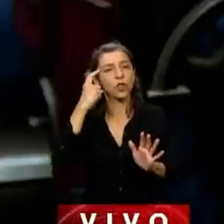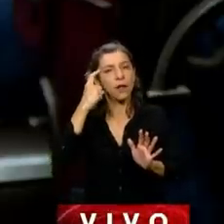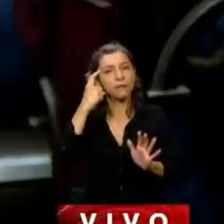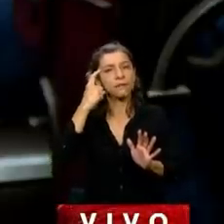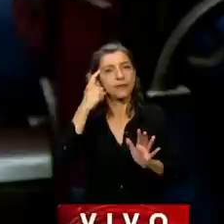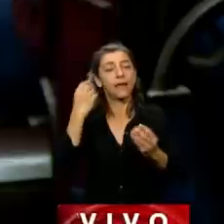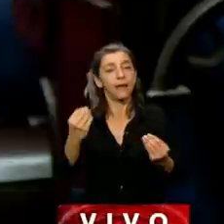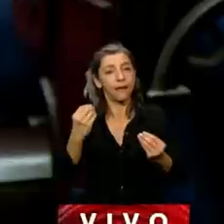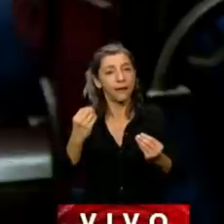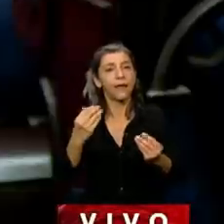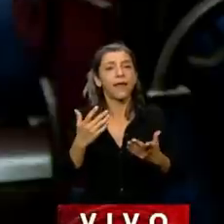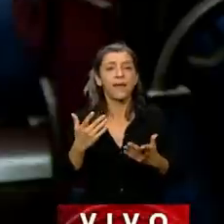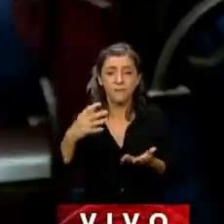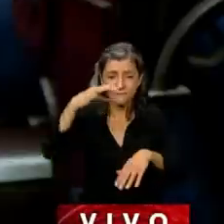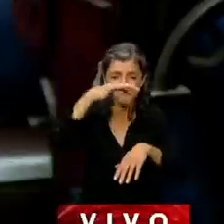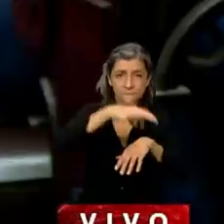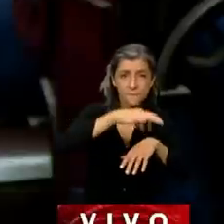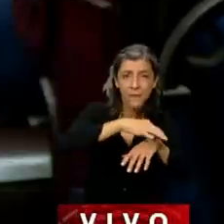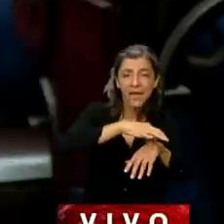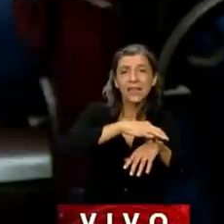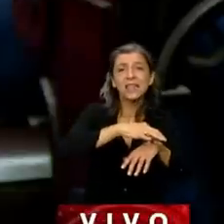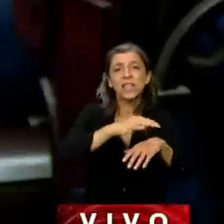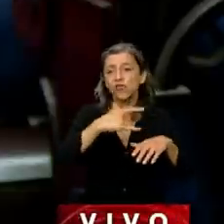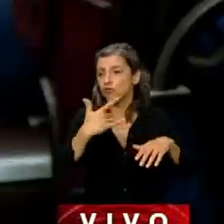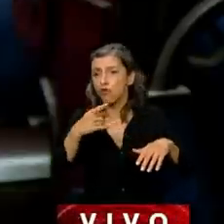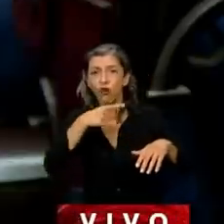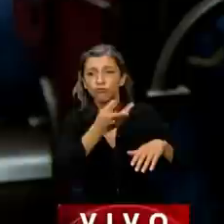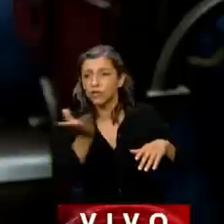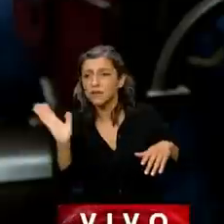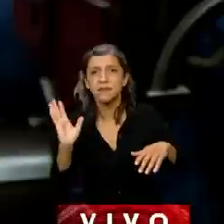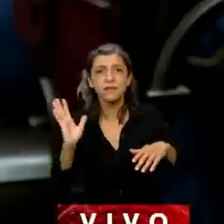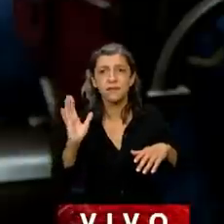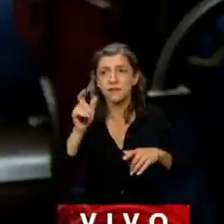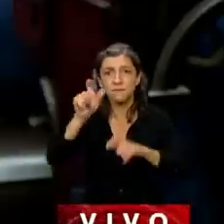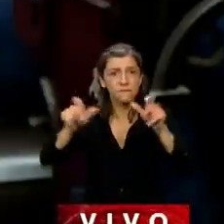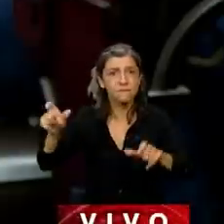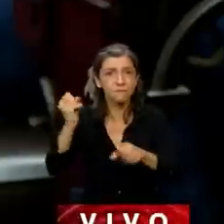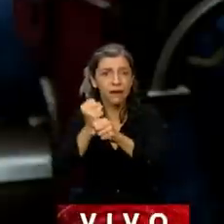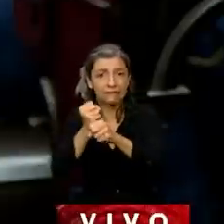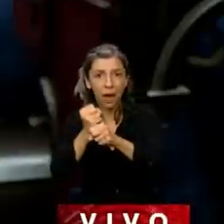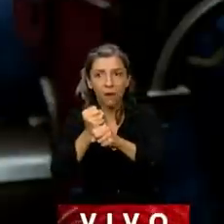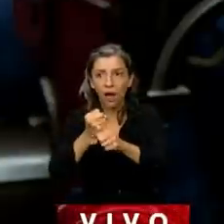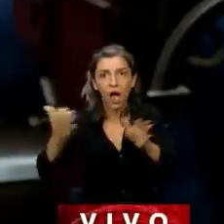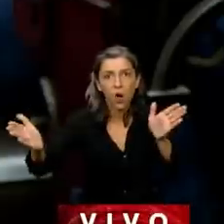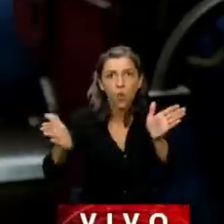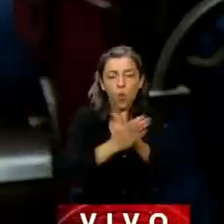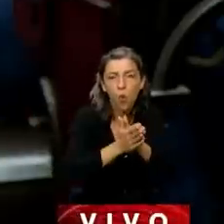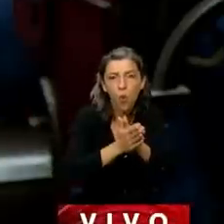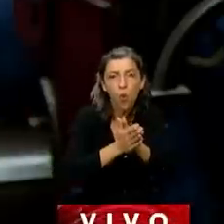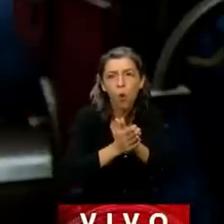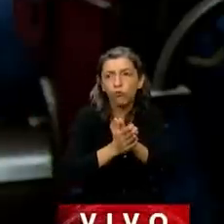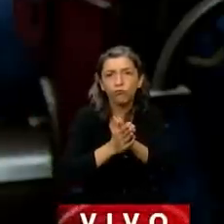de la jerarquía médica por sobre la tarea y la labor valiosísima que enfermeros y